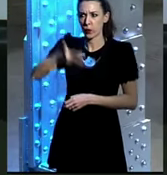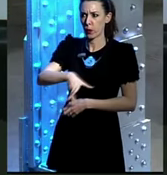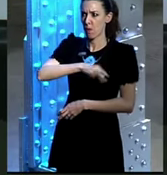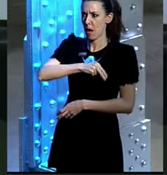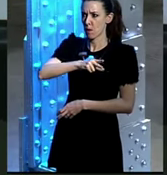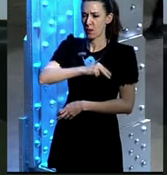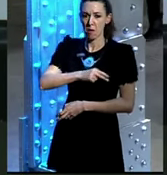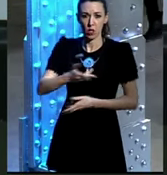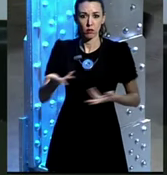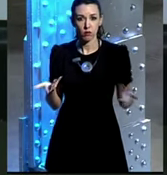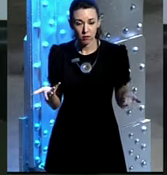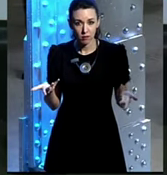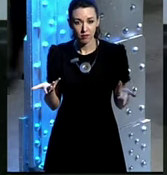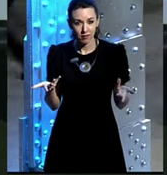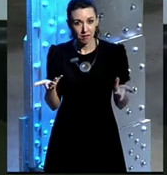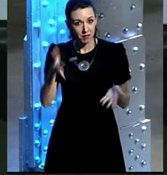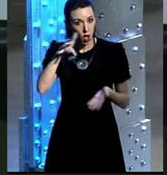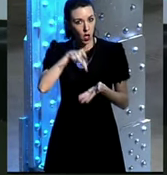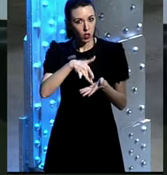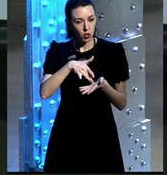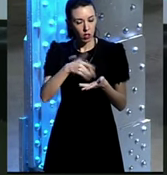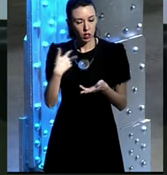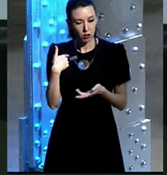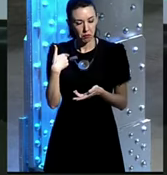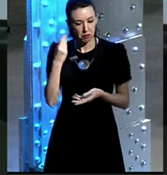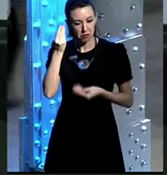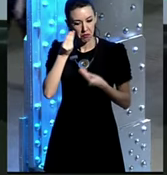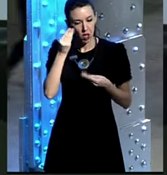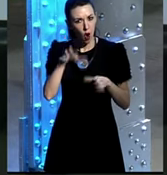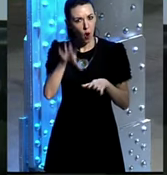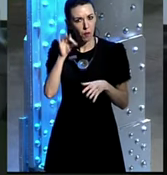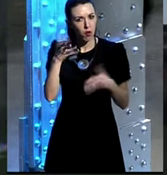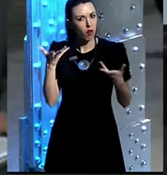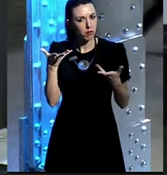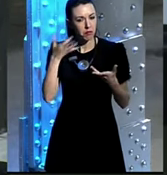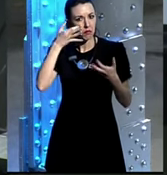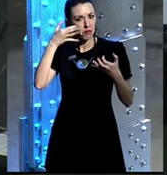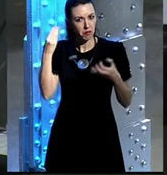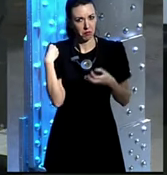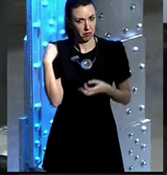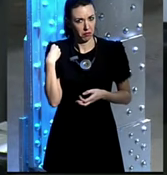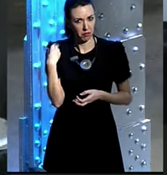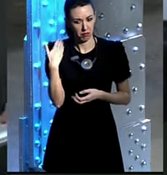premios. Pero cuando me planteé esa opción, lo cierto es que